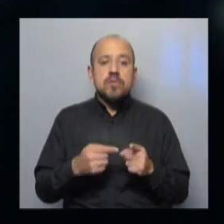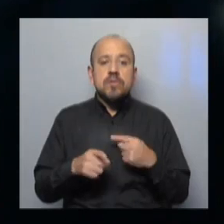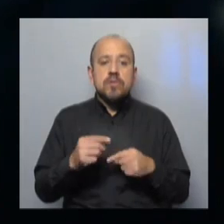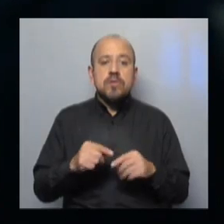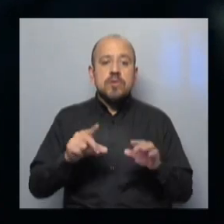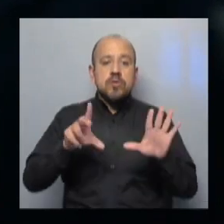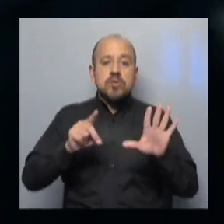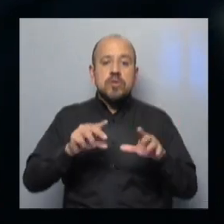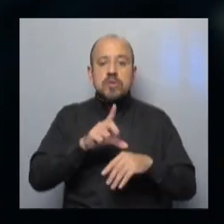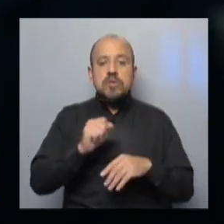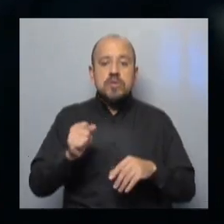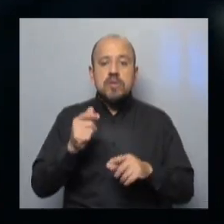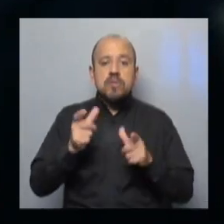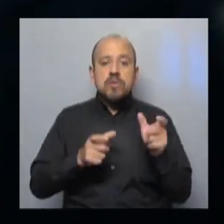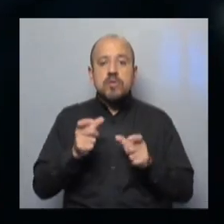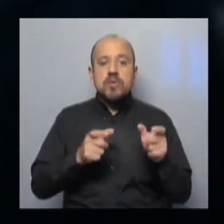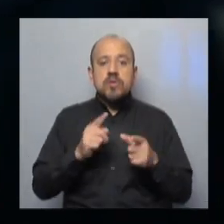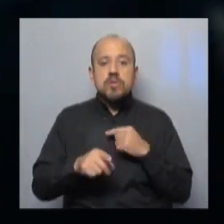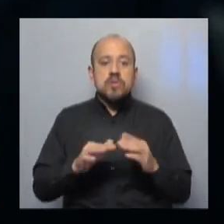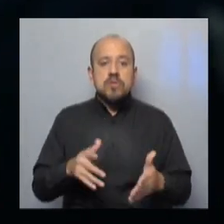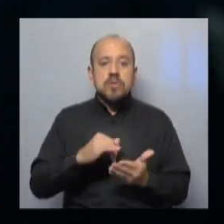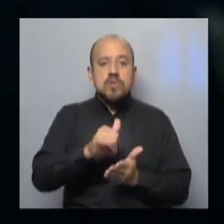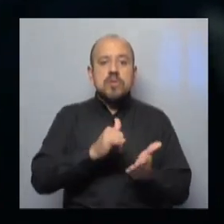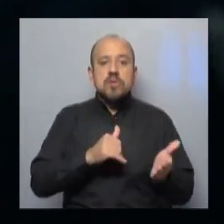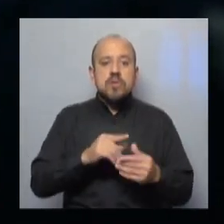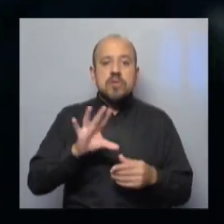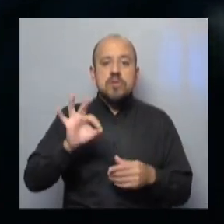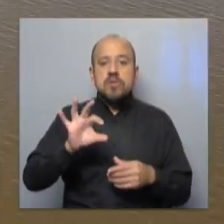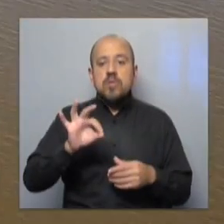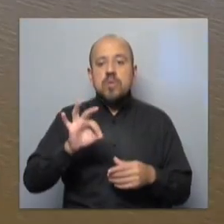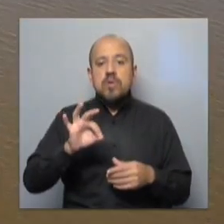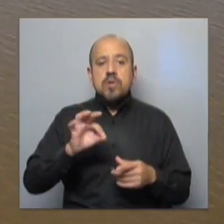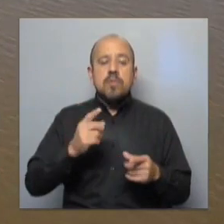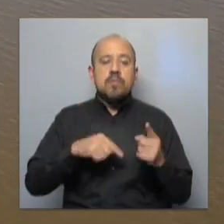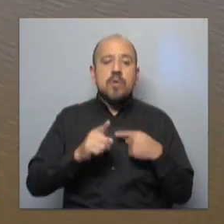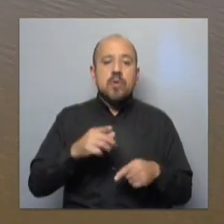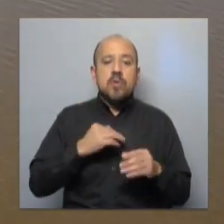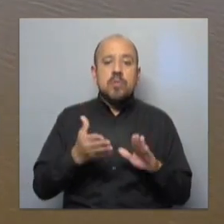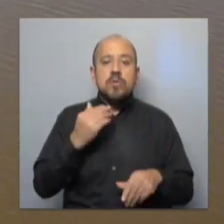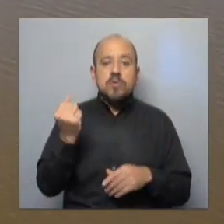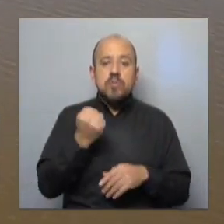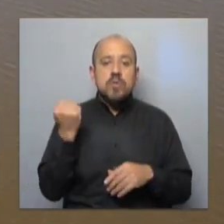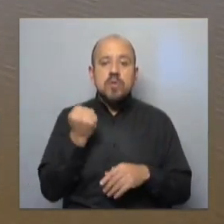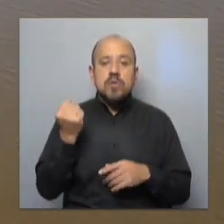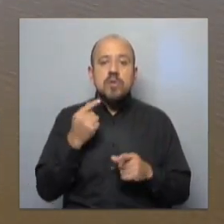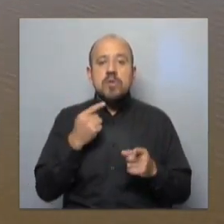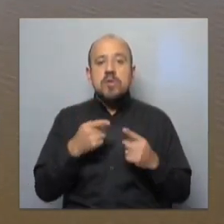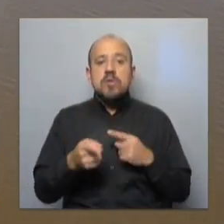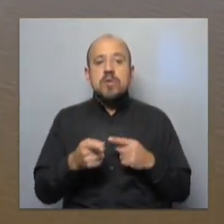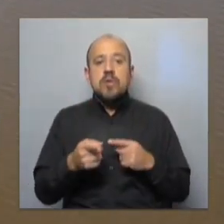100 personas durante sede en su pico máximo con un promedio de 50 pero sobre todo lo más importante de esto es el